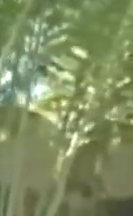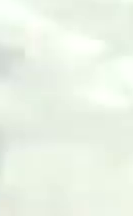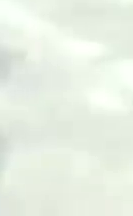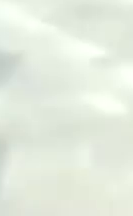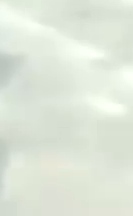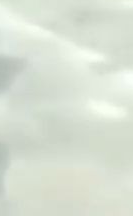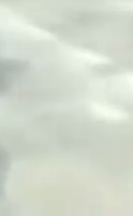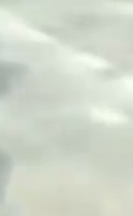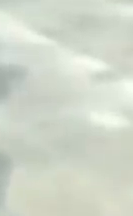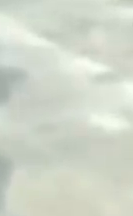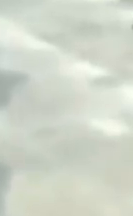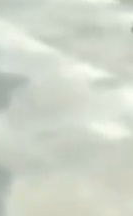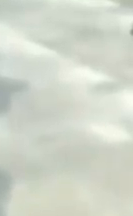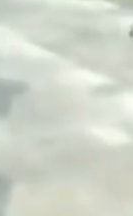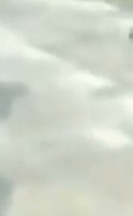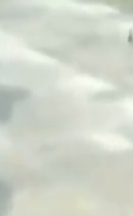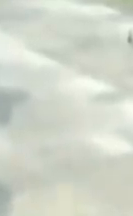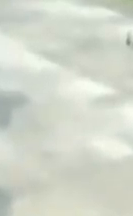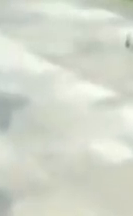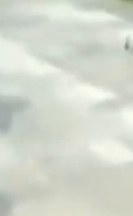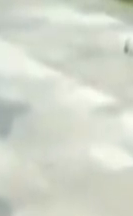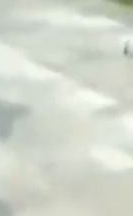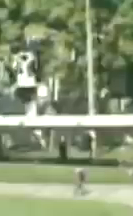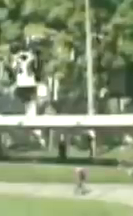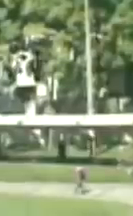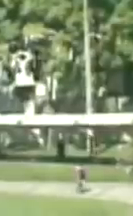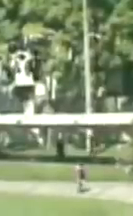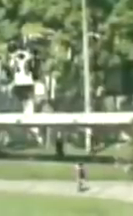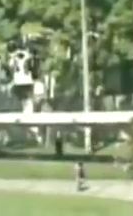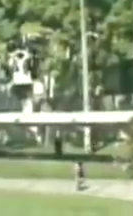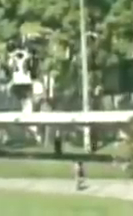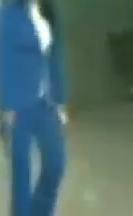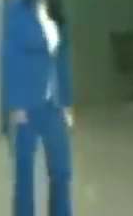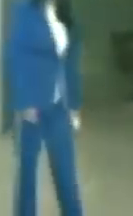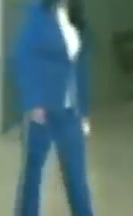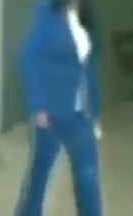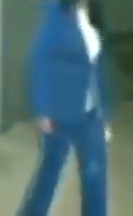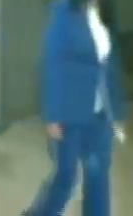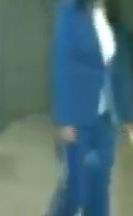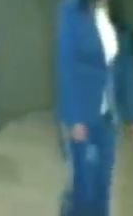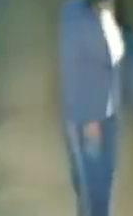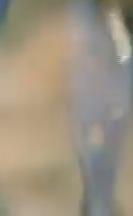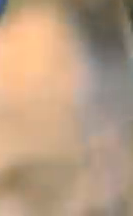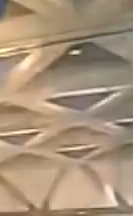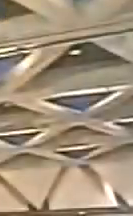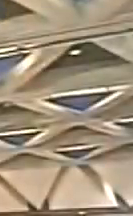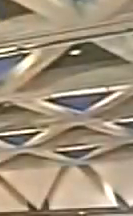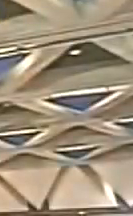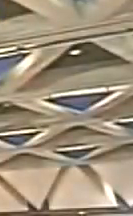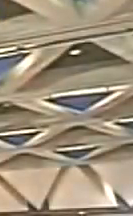puede estar bonita y funcional para todos. La recuperaremos completa.